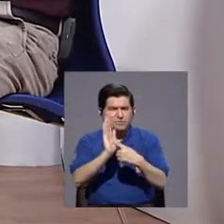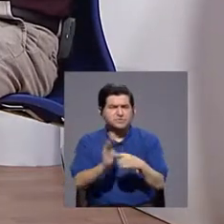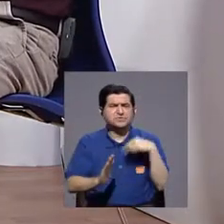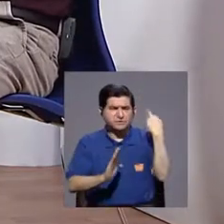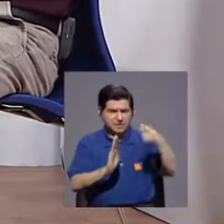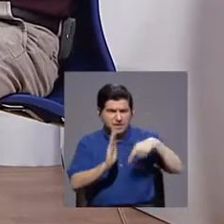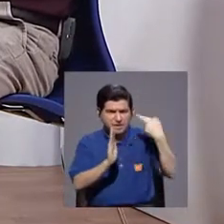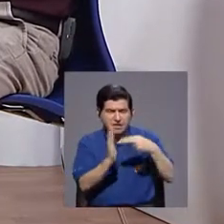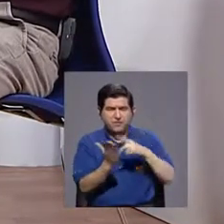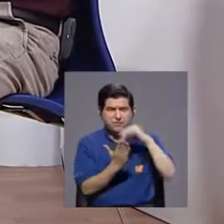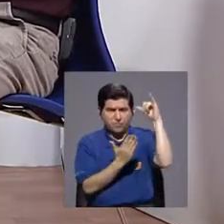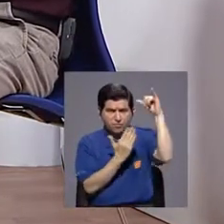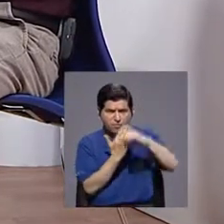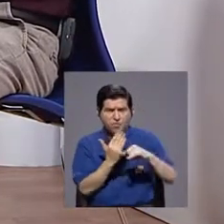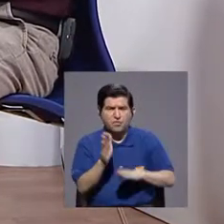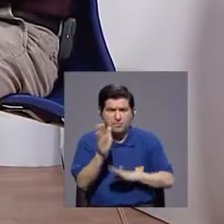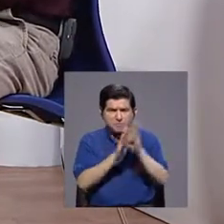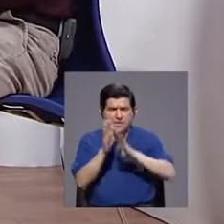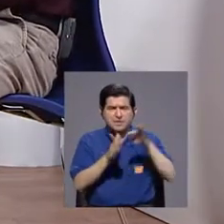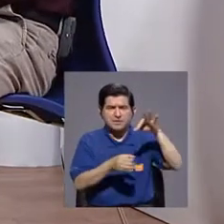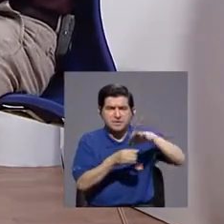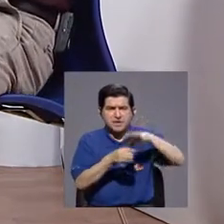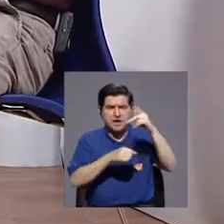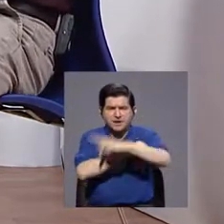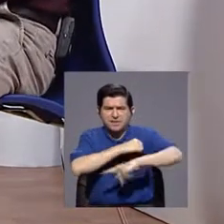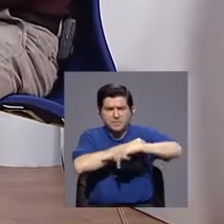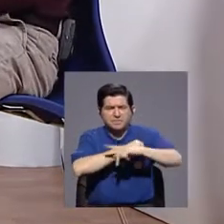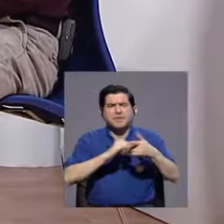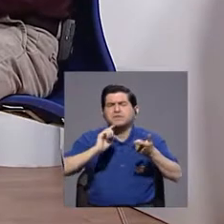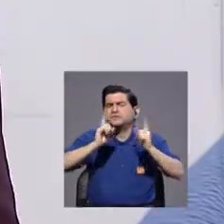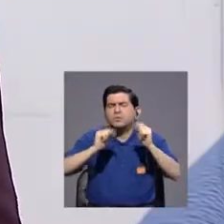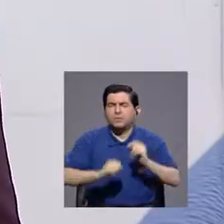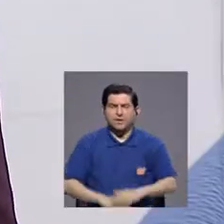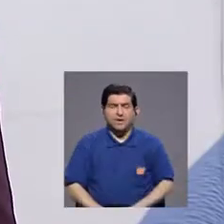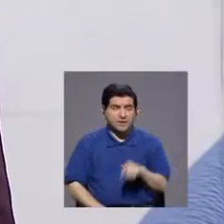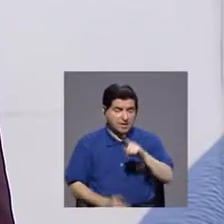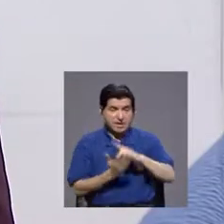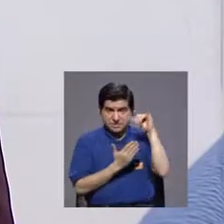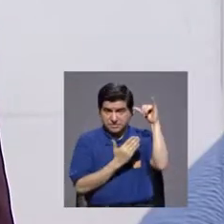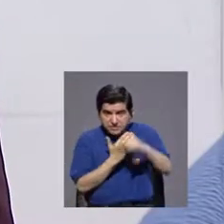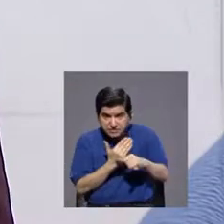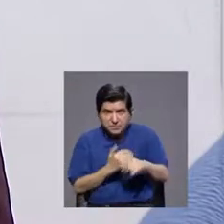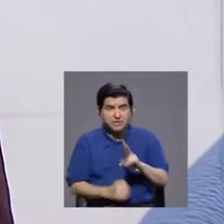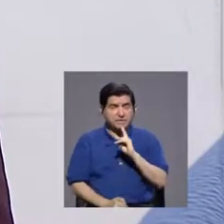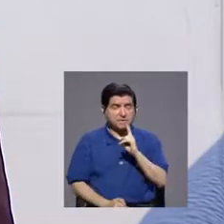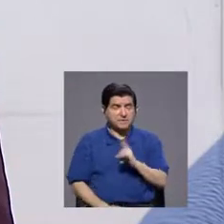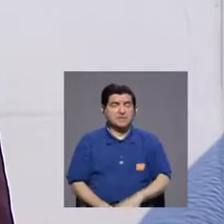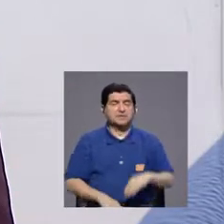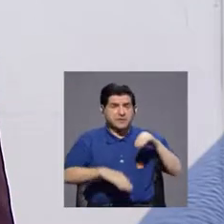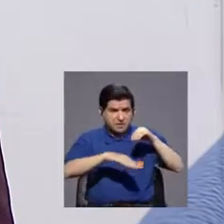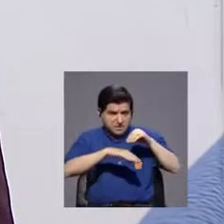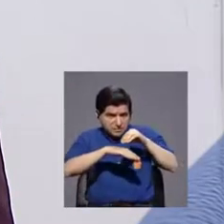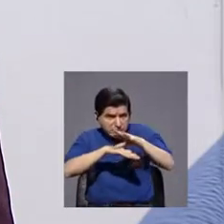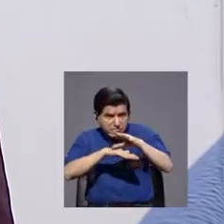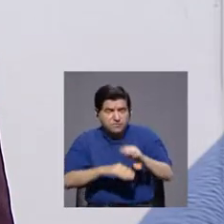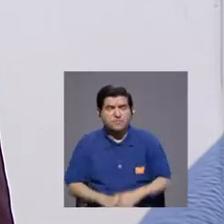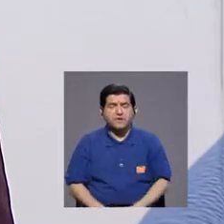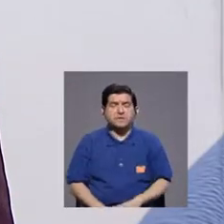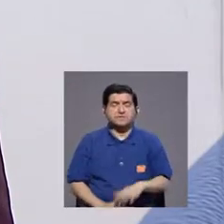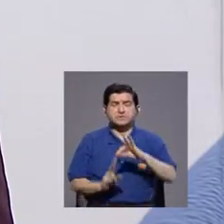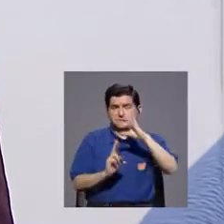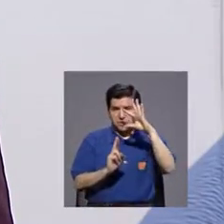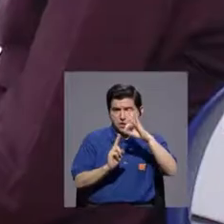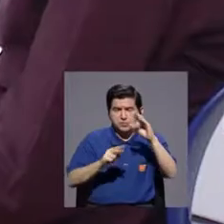este proyecto el desarrollo agrario del país rafael bueno este proyecto lo que en realidad es como te decía una fuerte alternativa